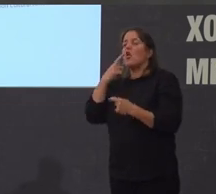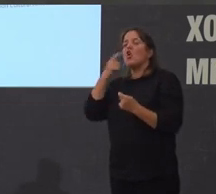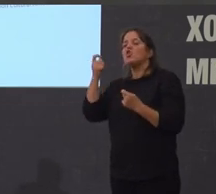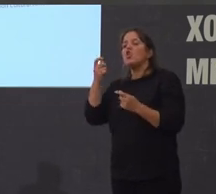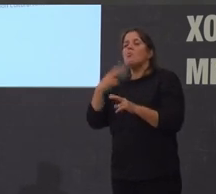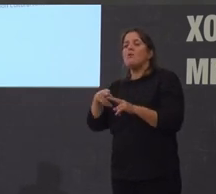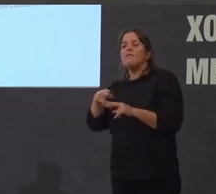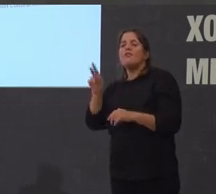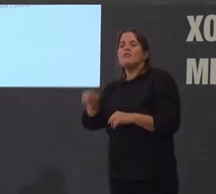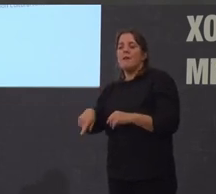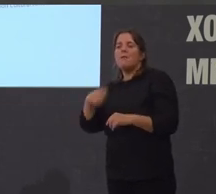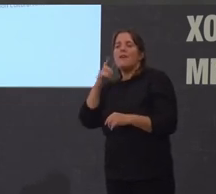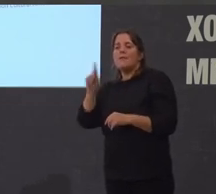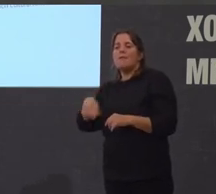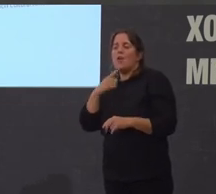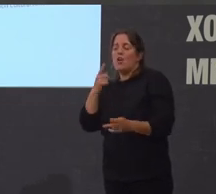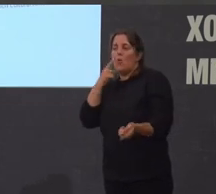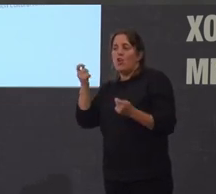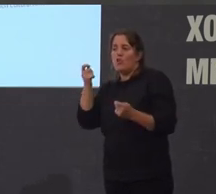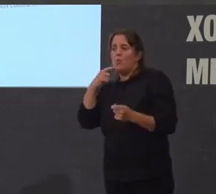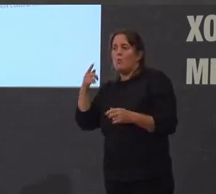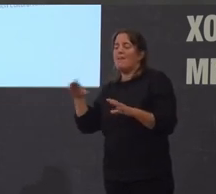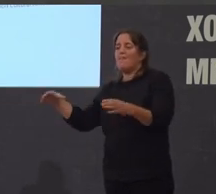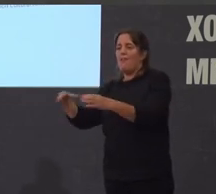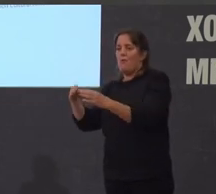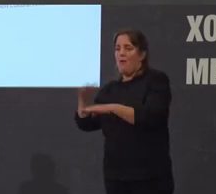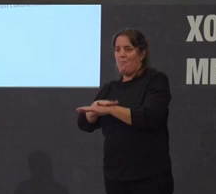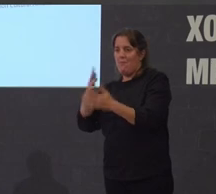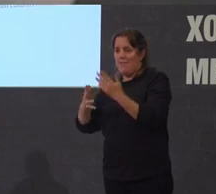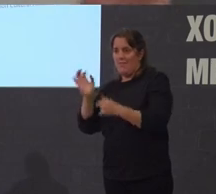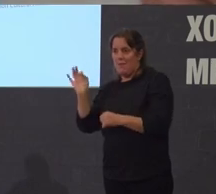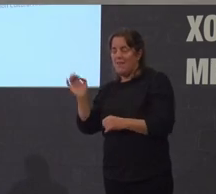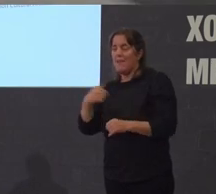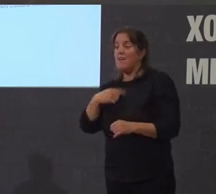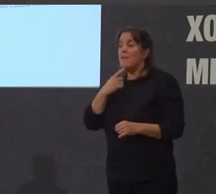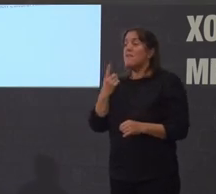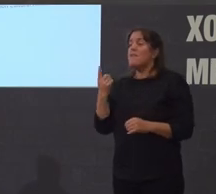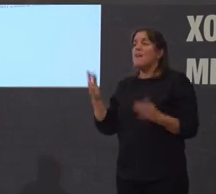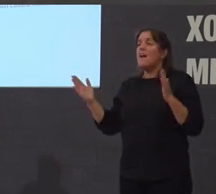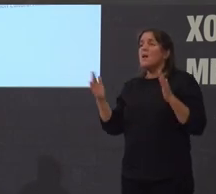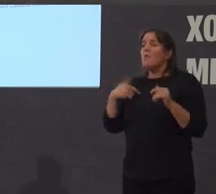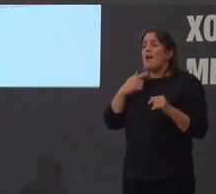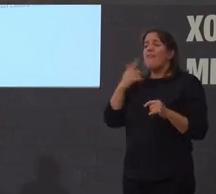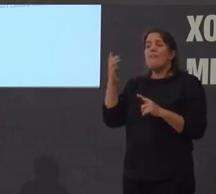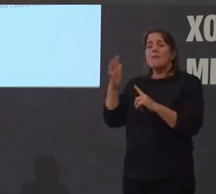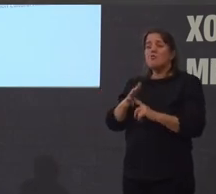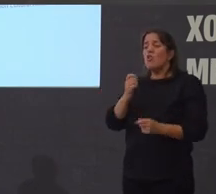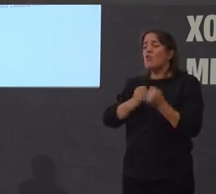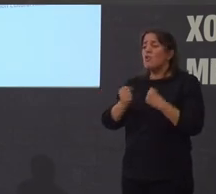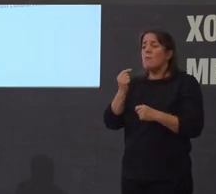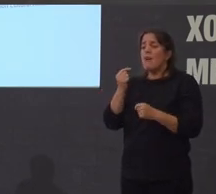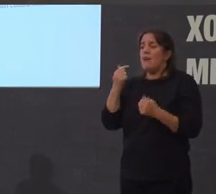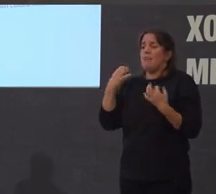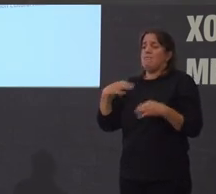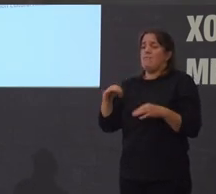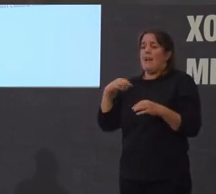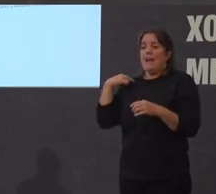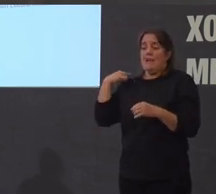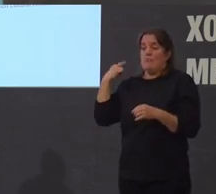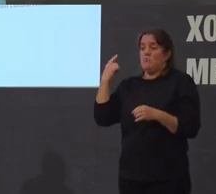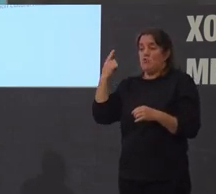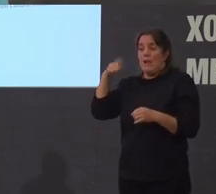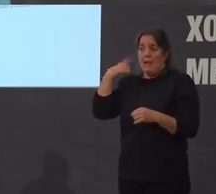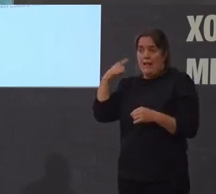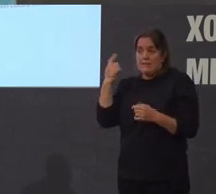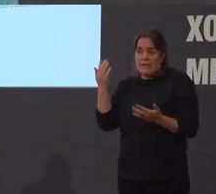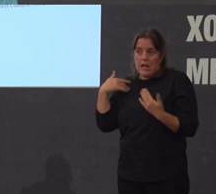y de control de la disidencia una represión económica clásica podemos hacer diferentes